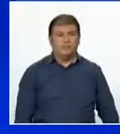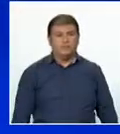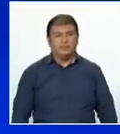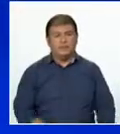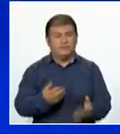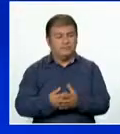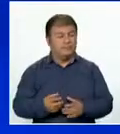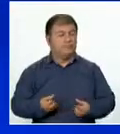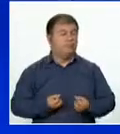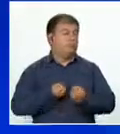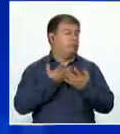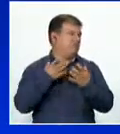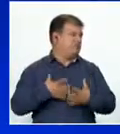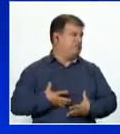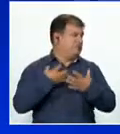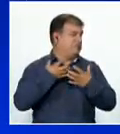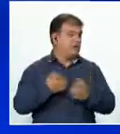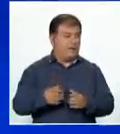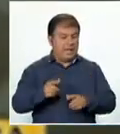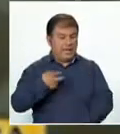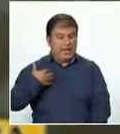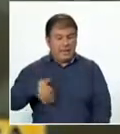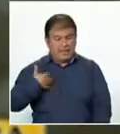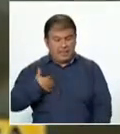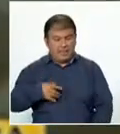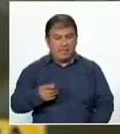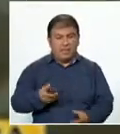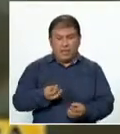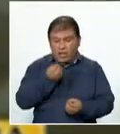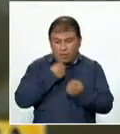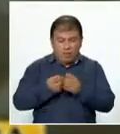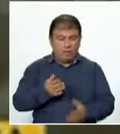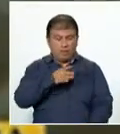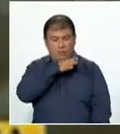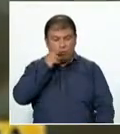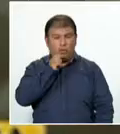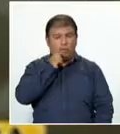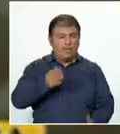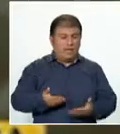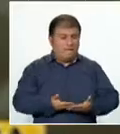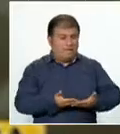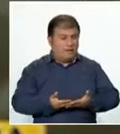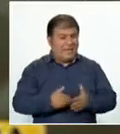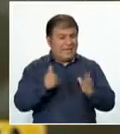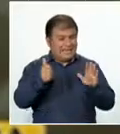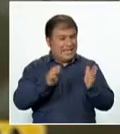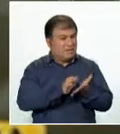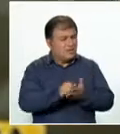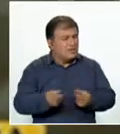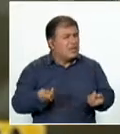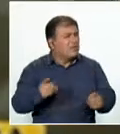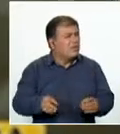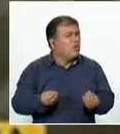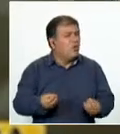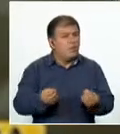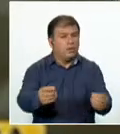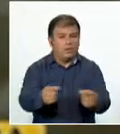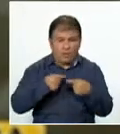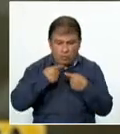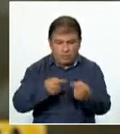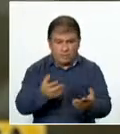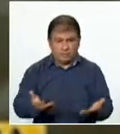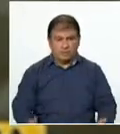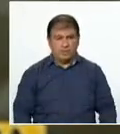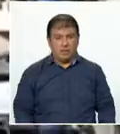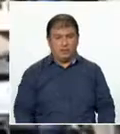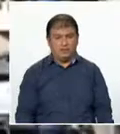Bueno, y gran indignación ha causado en Argentina la intoxicación por consumo de drogas de una bebé de 6 meses. ¿Pero cómo sucedió esto? Se lo contamos a